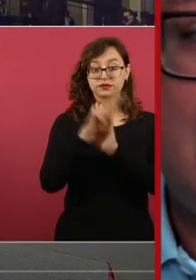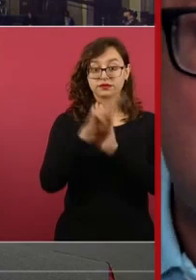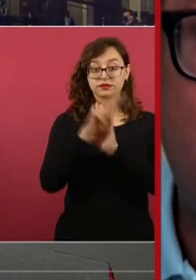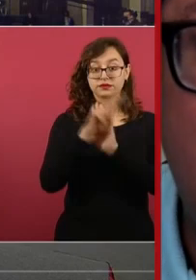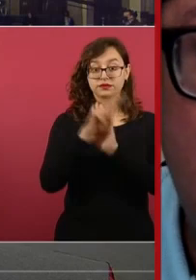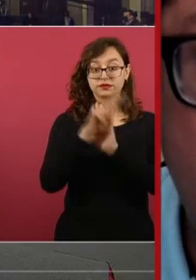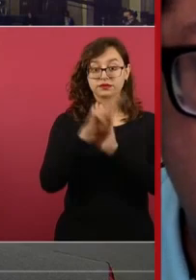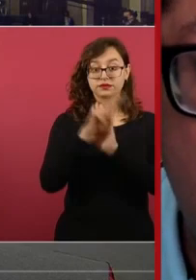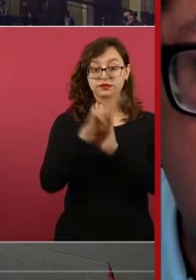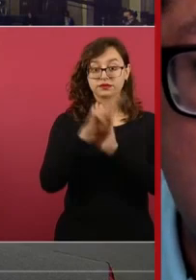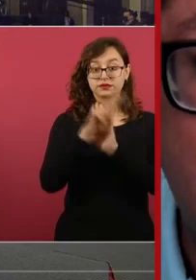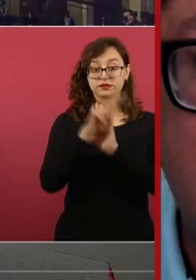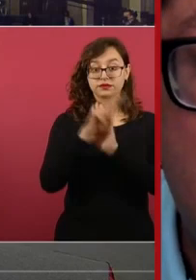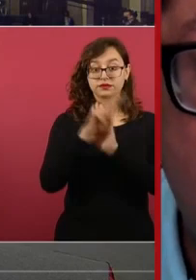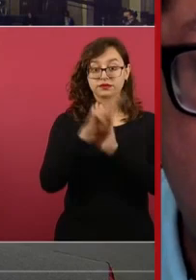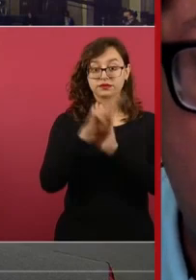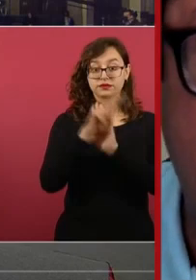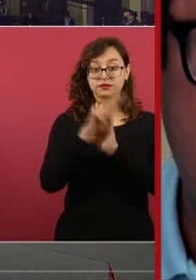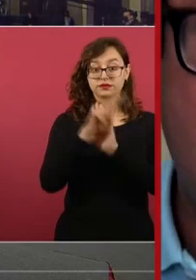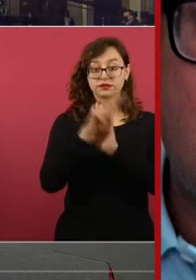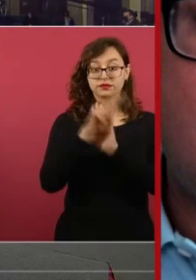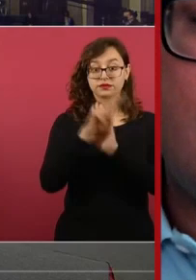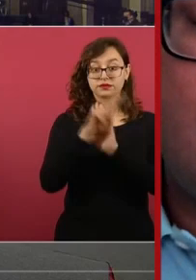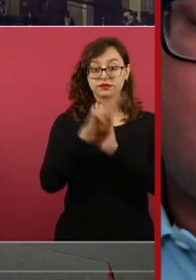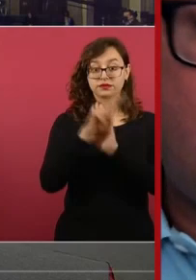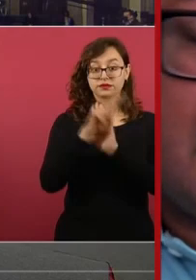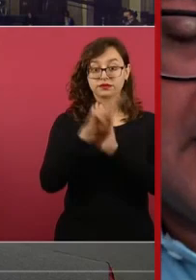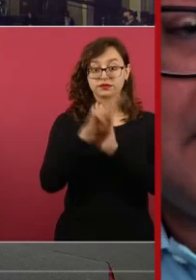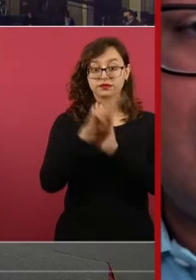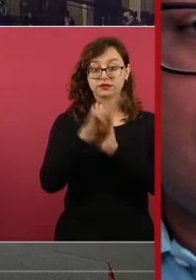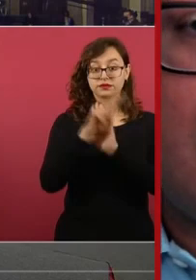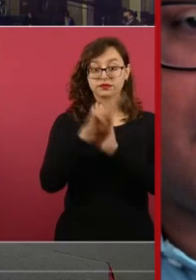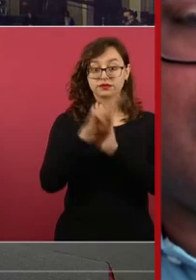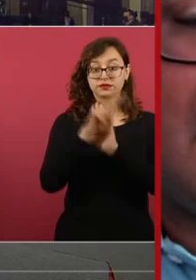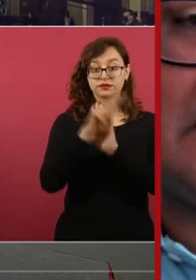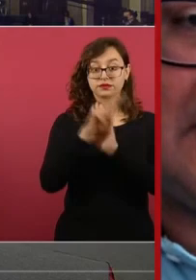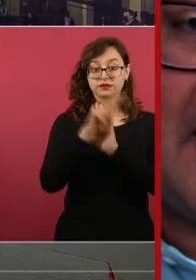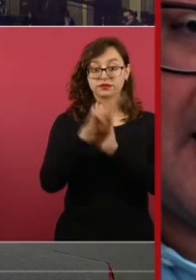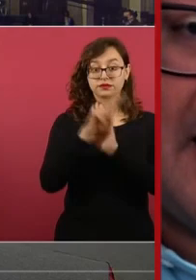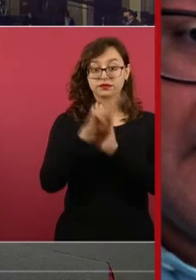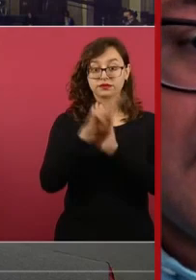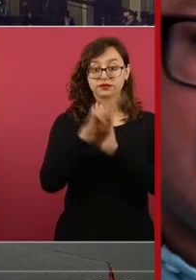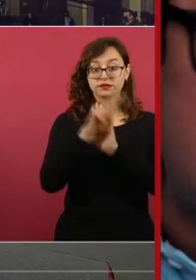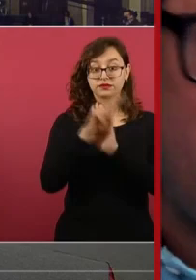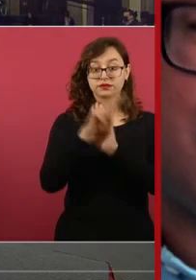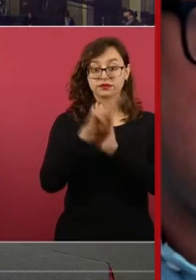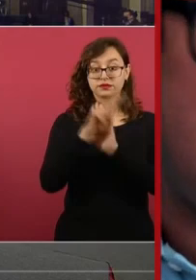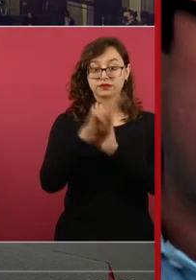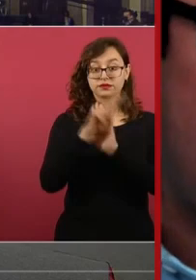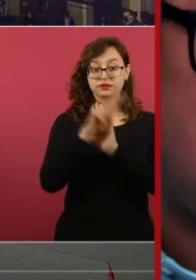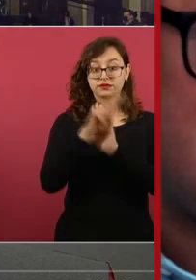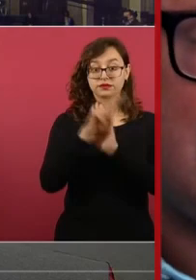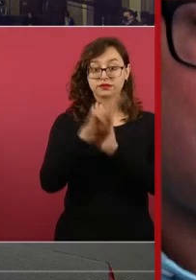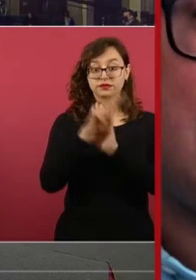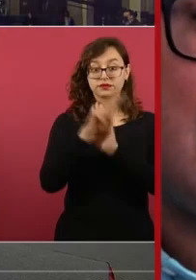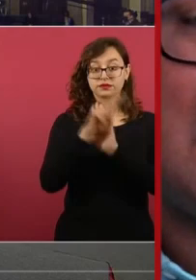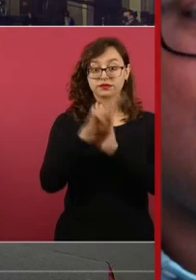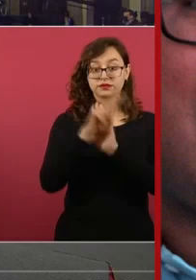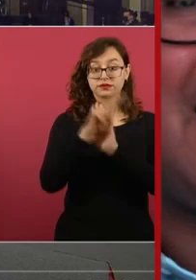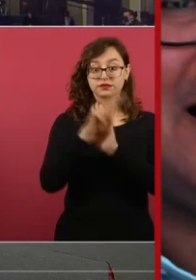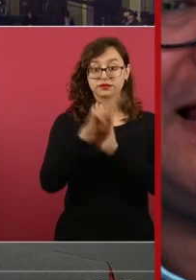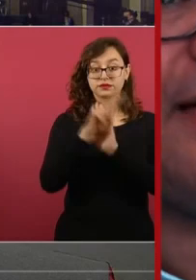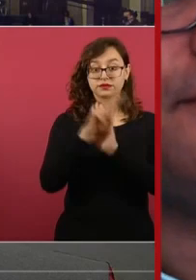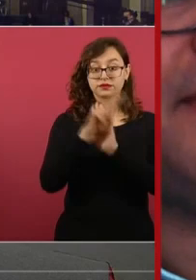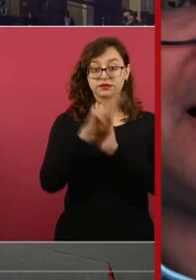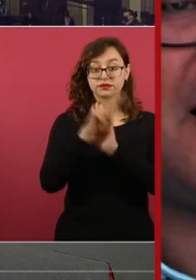avances de la refinería Dos Bocas, que vamos a ver en la mañanera, porque ya se va a inaugurar. Y que es importante y es muy interesante porque ya llegó